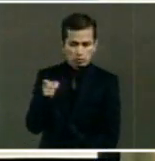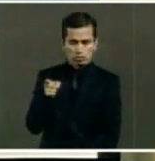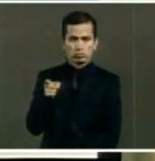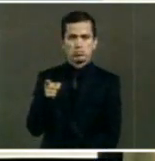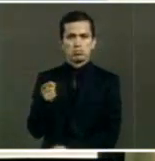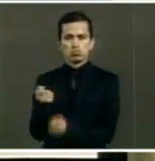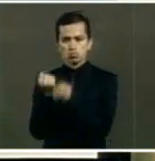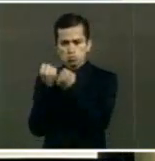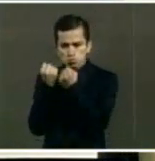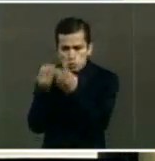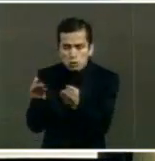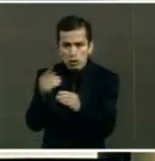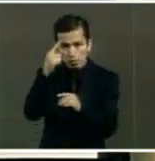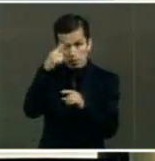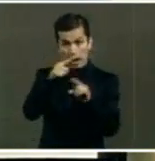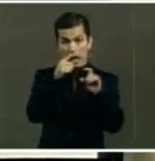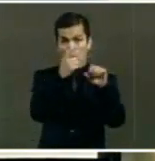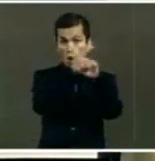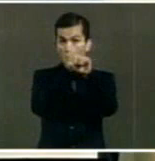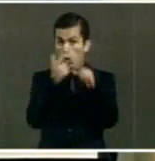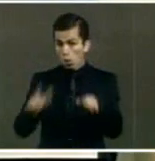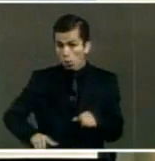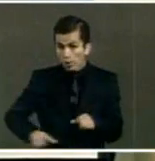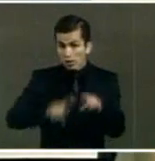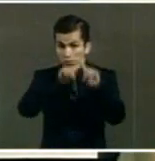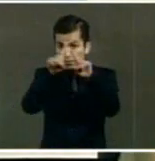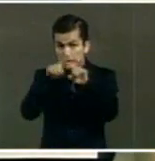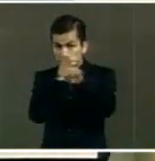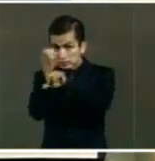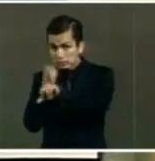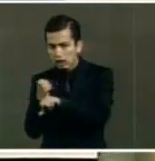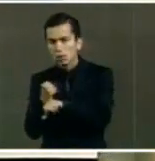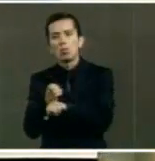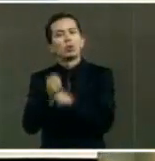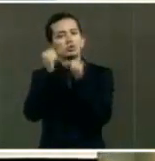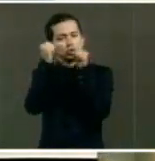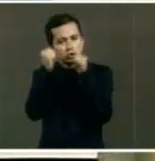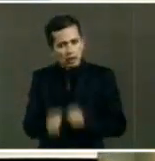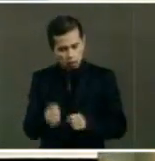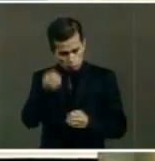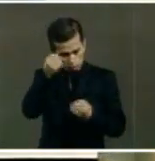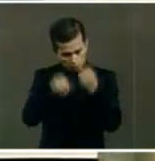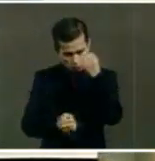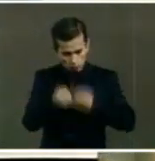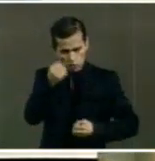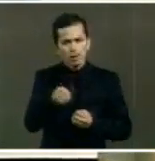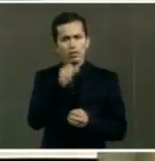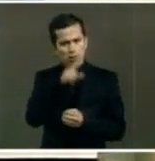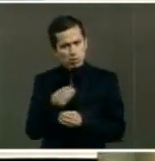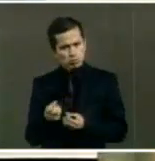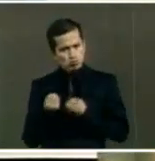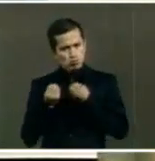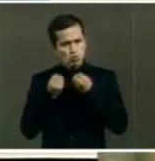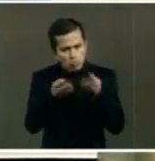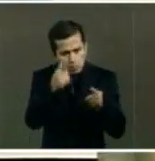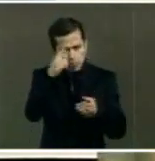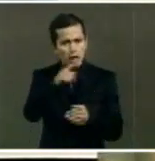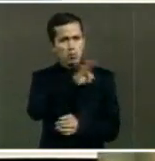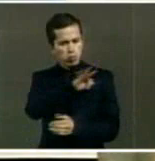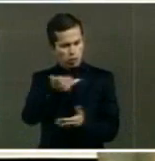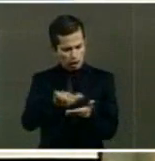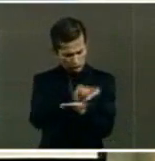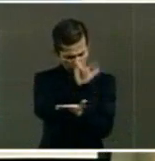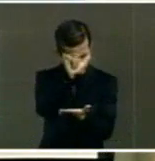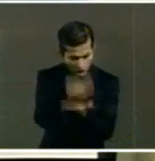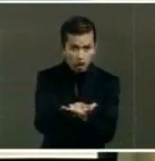las fuerzas federales, de plena certidumbre jurídica en su actuar y de atribuciones legales indispensables